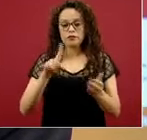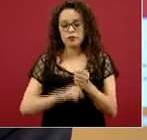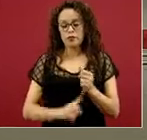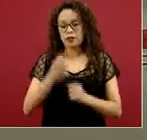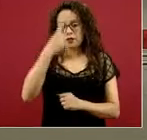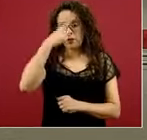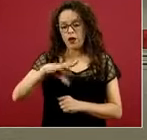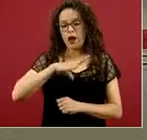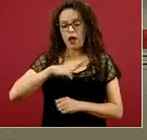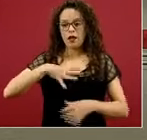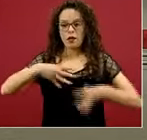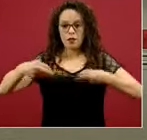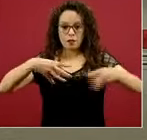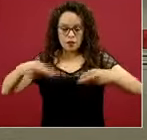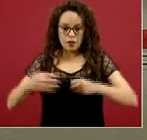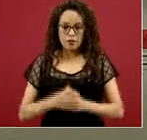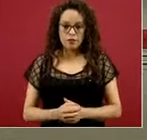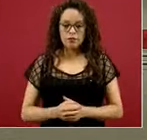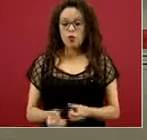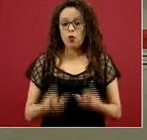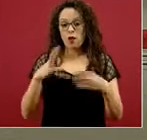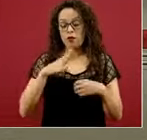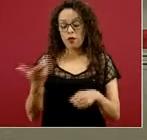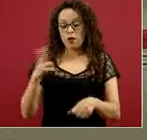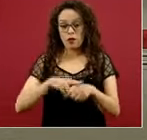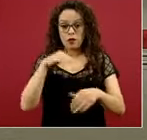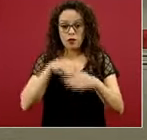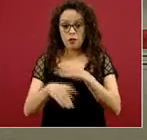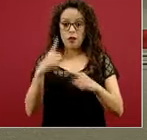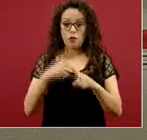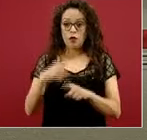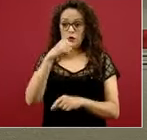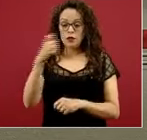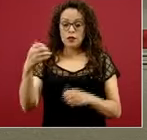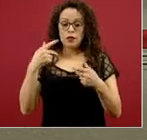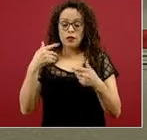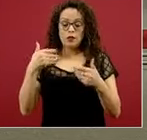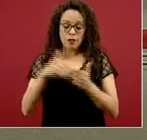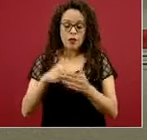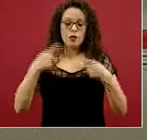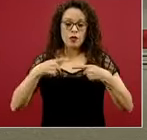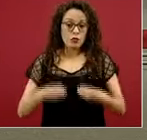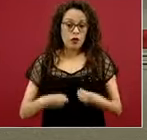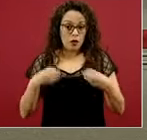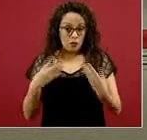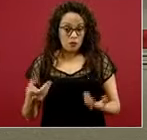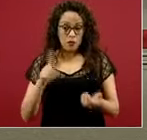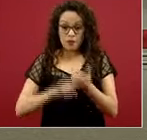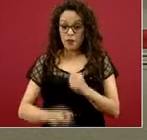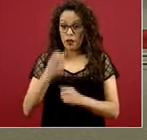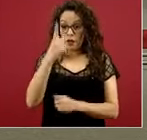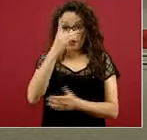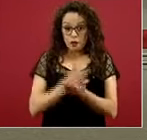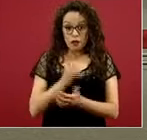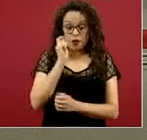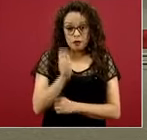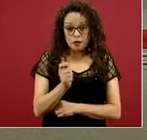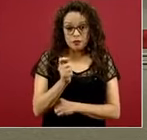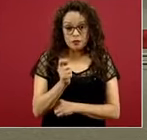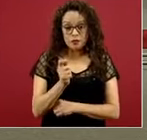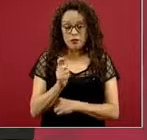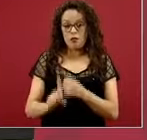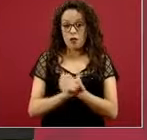epidemia, cuántos casos hospitalizados por 100,000 habitantes se tienen. Y esos también son, aunque no hablan de la tendencia, hablan de la magnitud